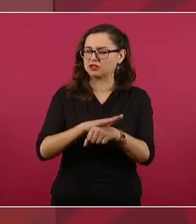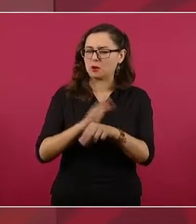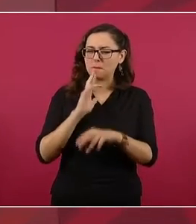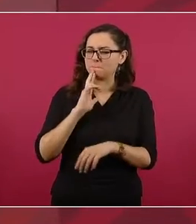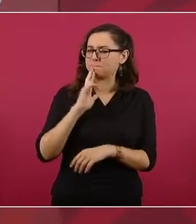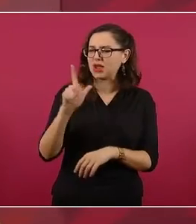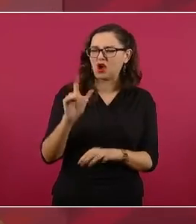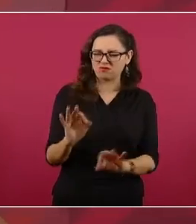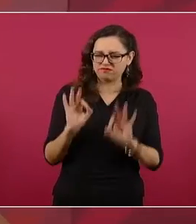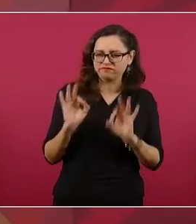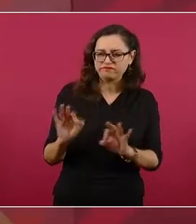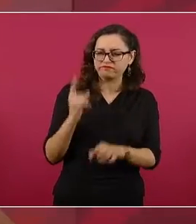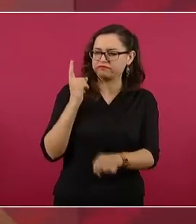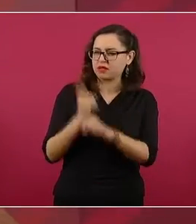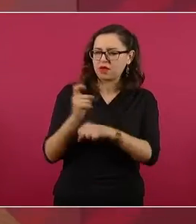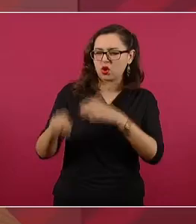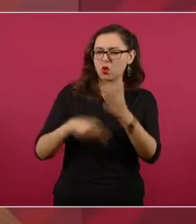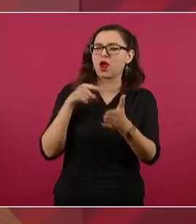en los exámenes.